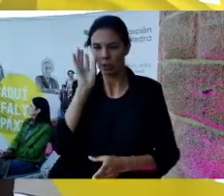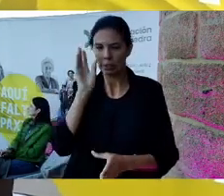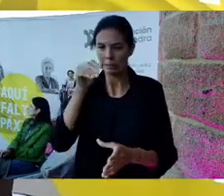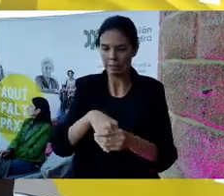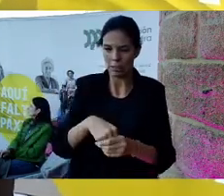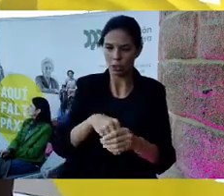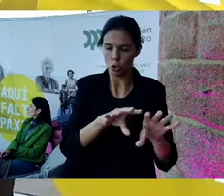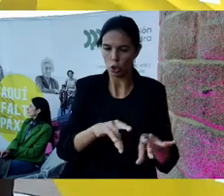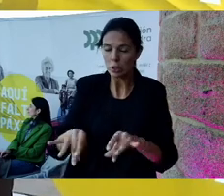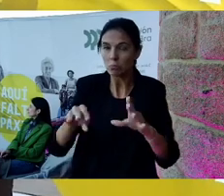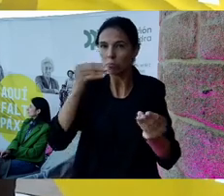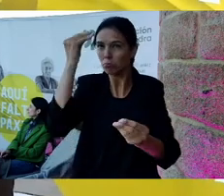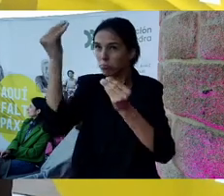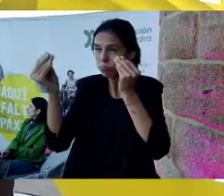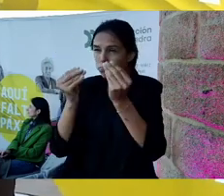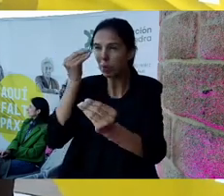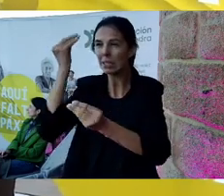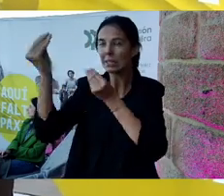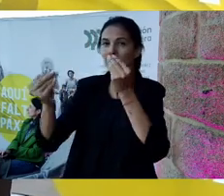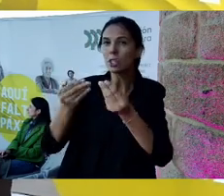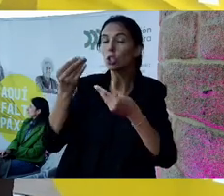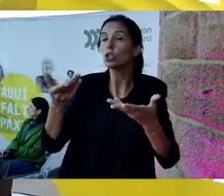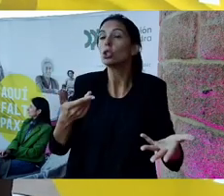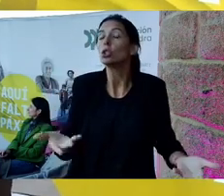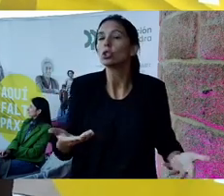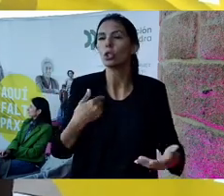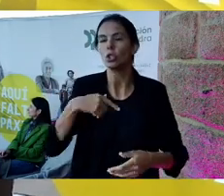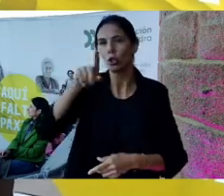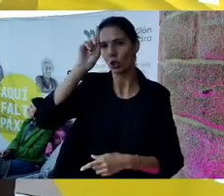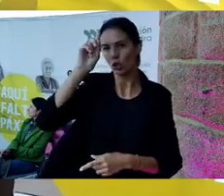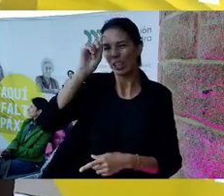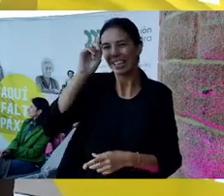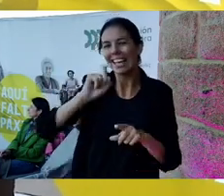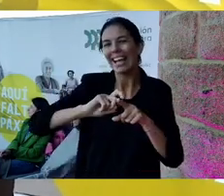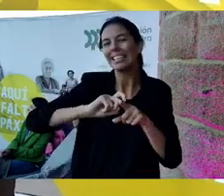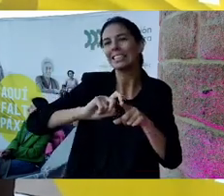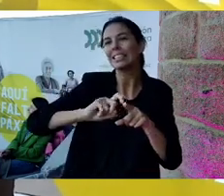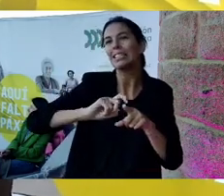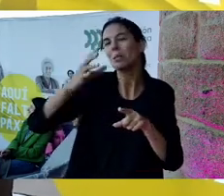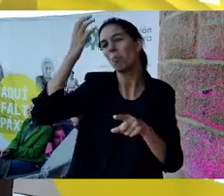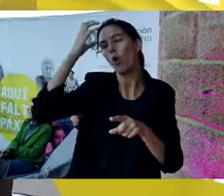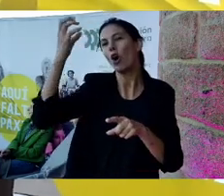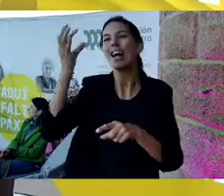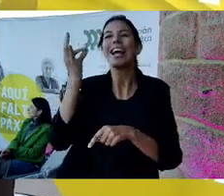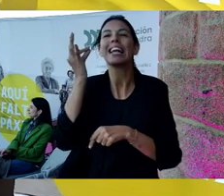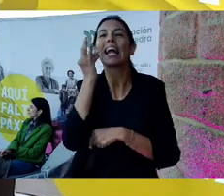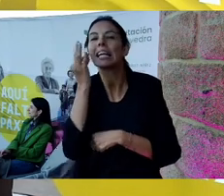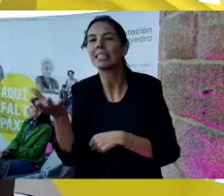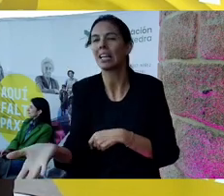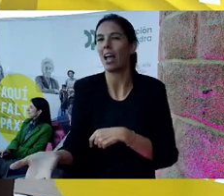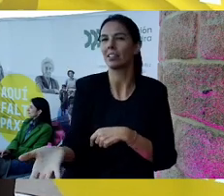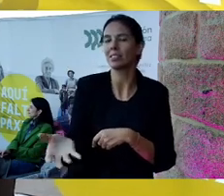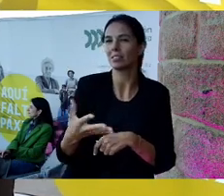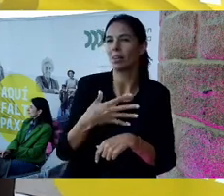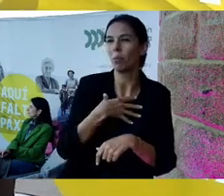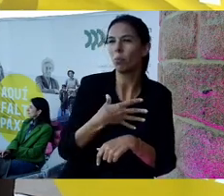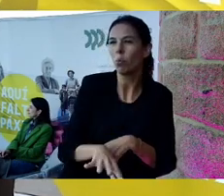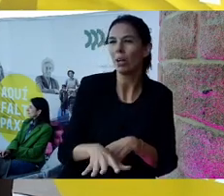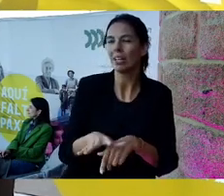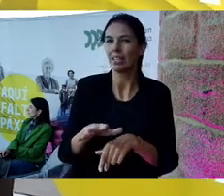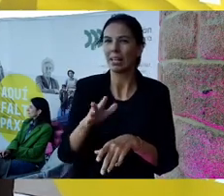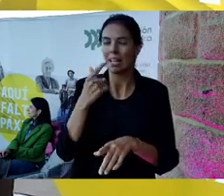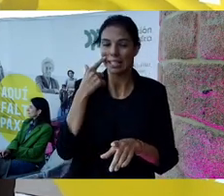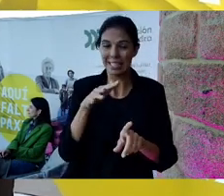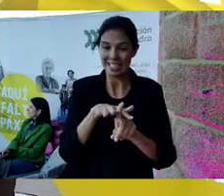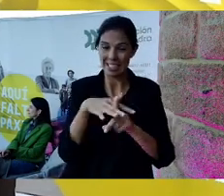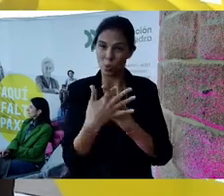pois eso, entrando nese terreo de conxeturas e lucubracións, non sei que tipo de raíña pensades que, tendo en